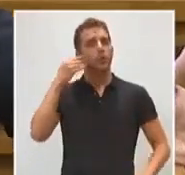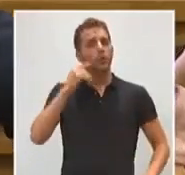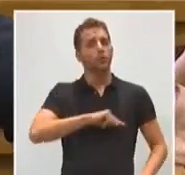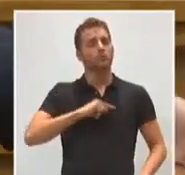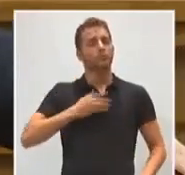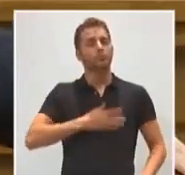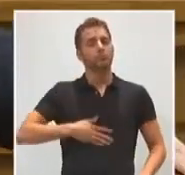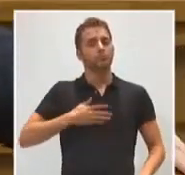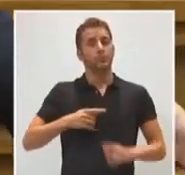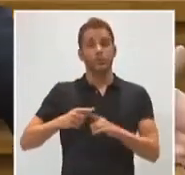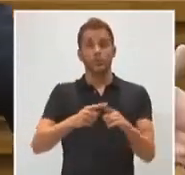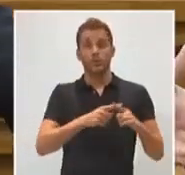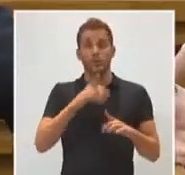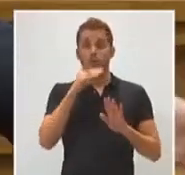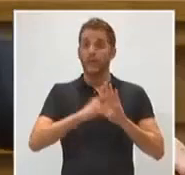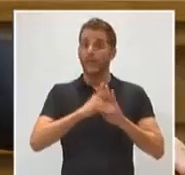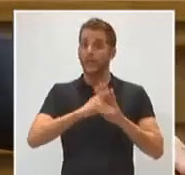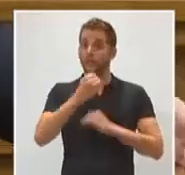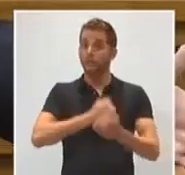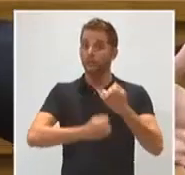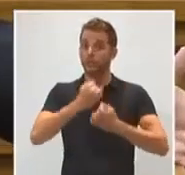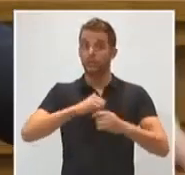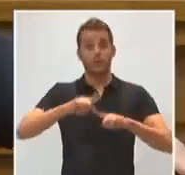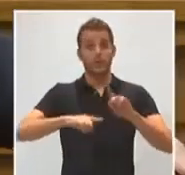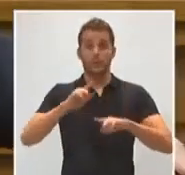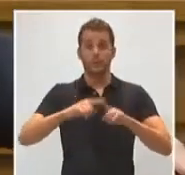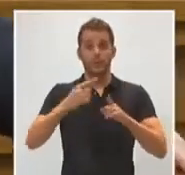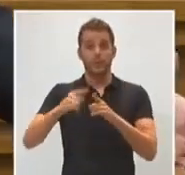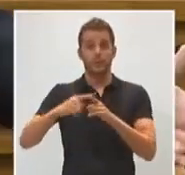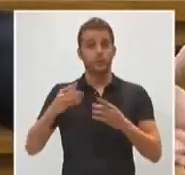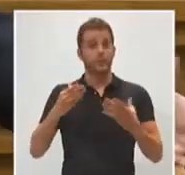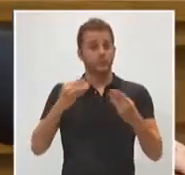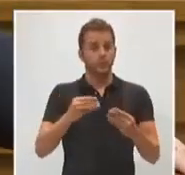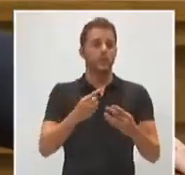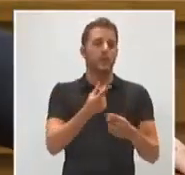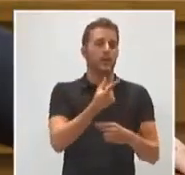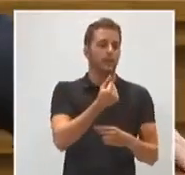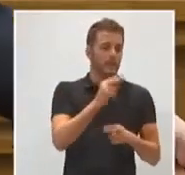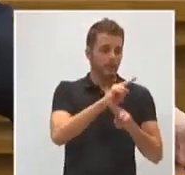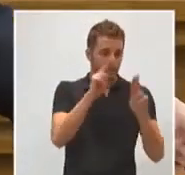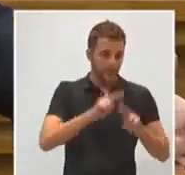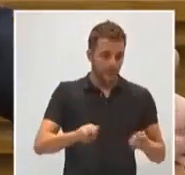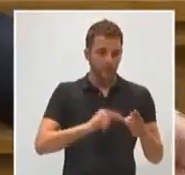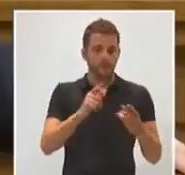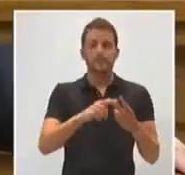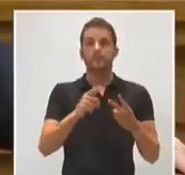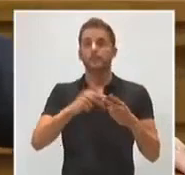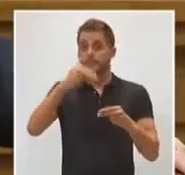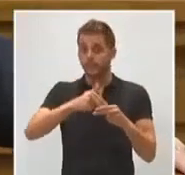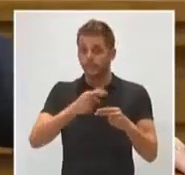porque los datos económicos dependen de muchas cosas del mercado internacional del precio del petróleo ahora del precio de la